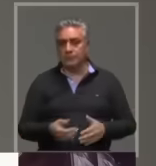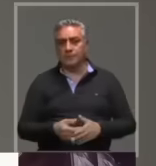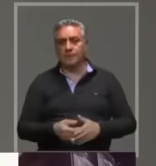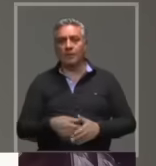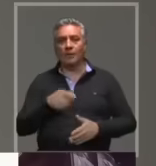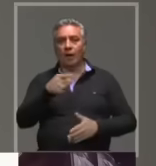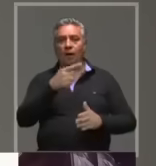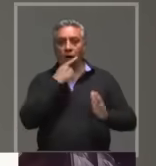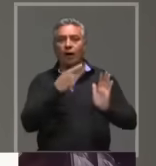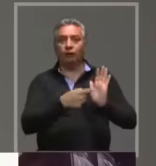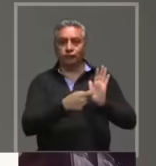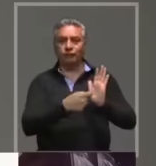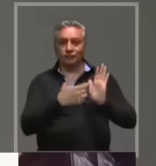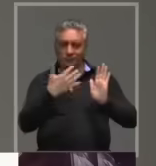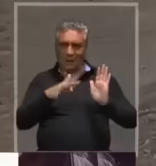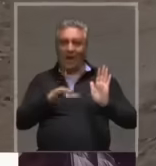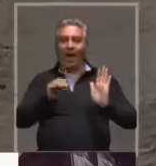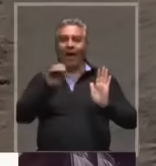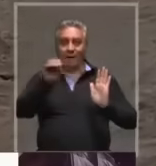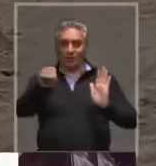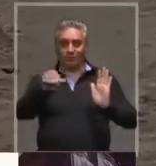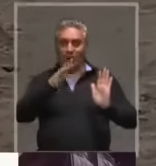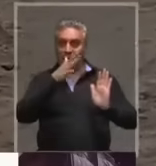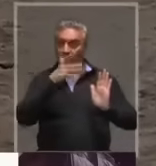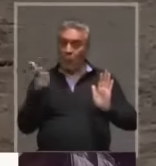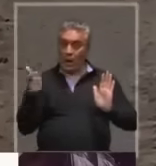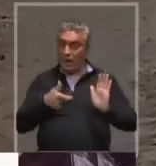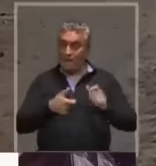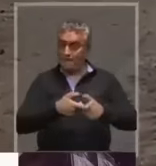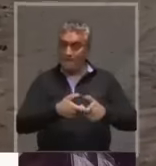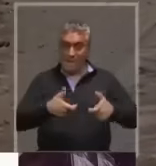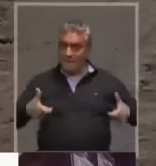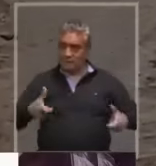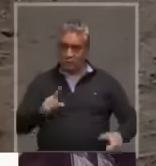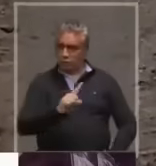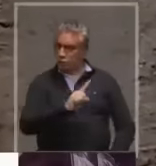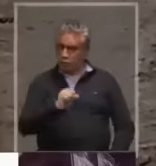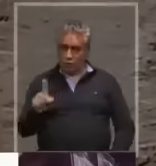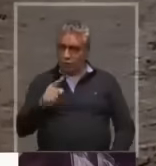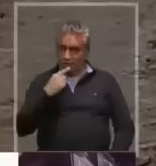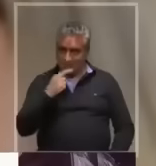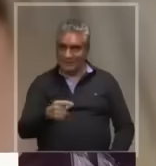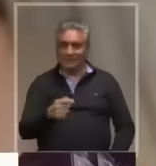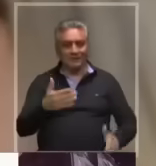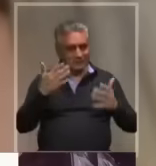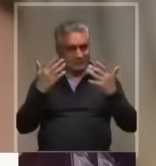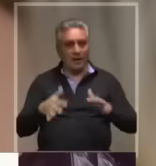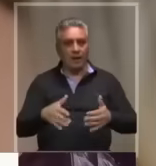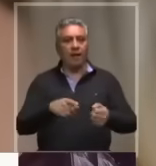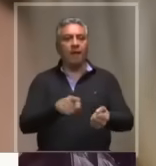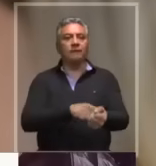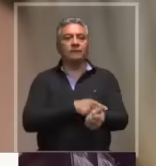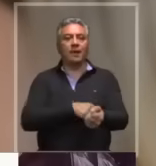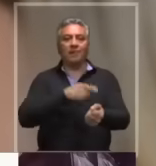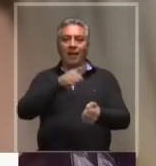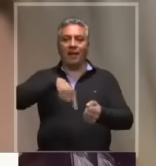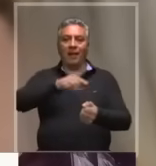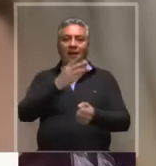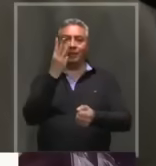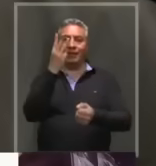de un desastre anunciado. Este informe viene a ahondar la sensación de abandono que dicen sentir familias de los 3 edificios que